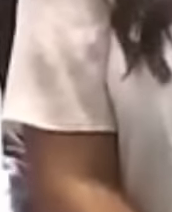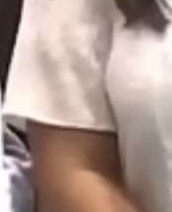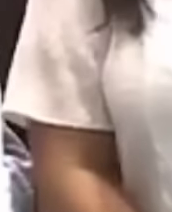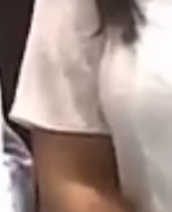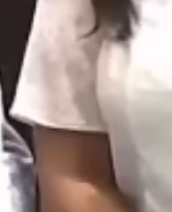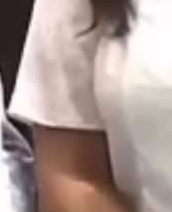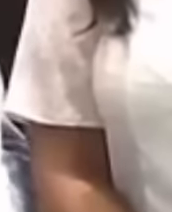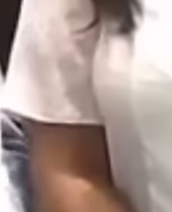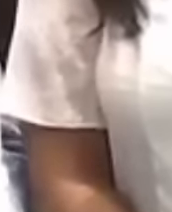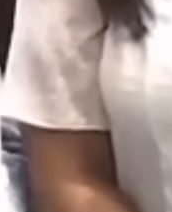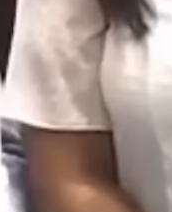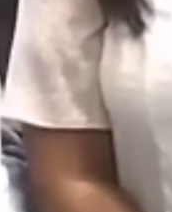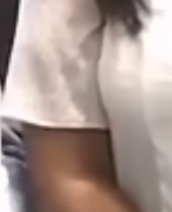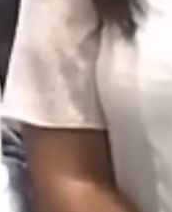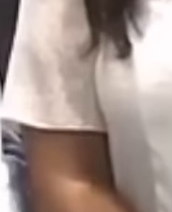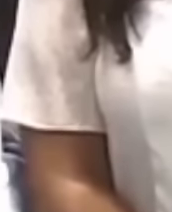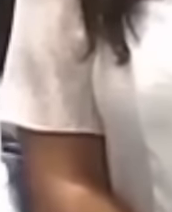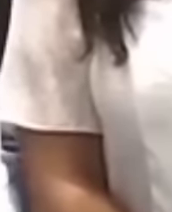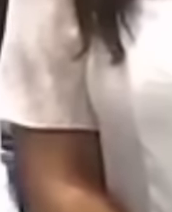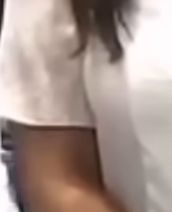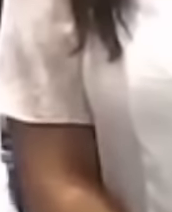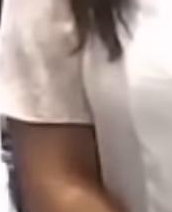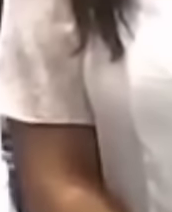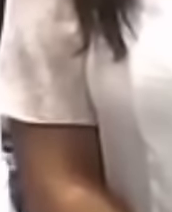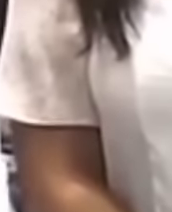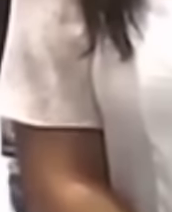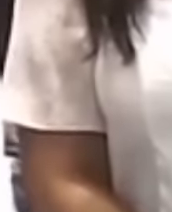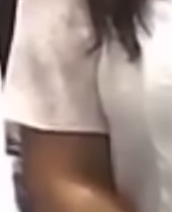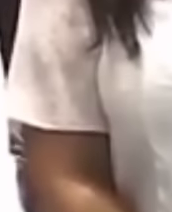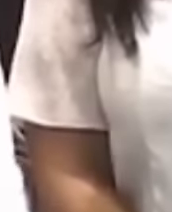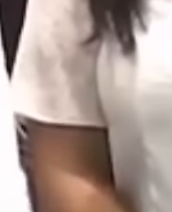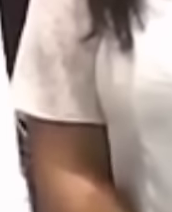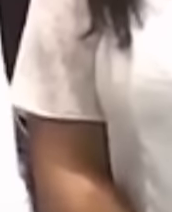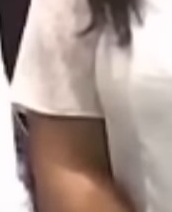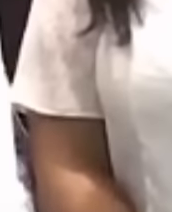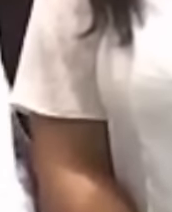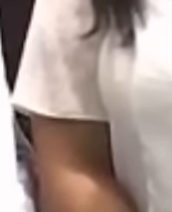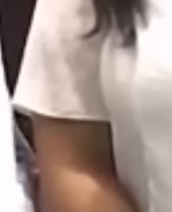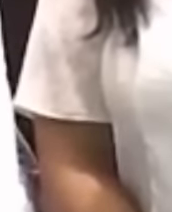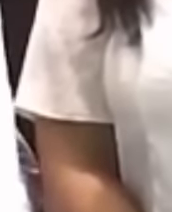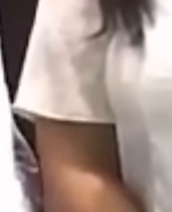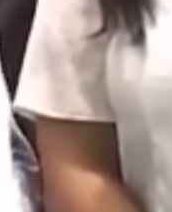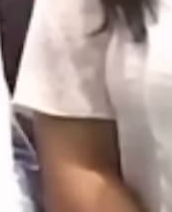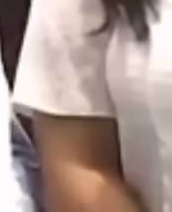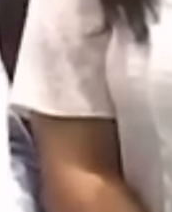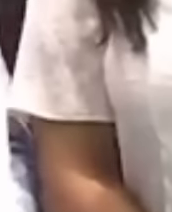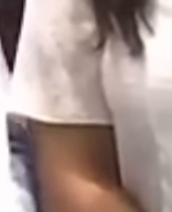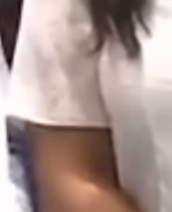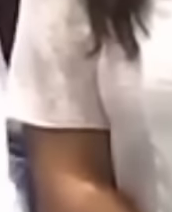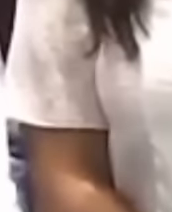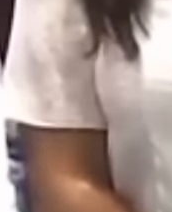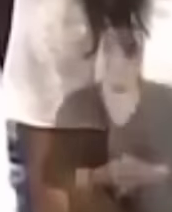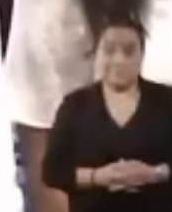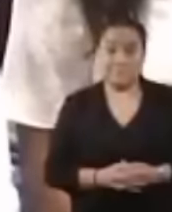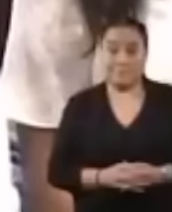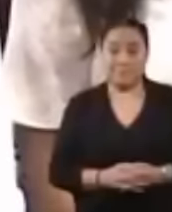Dios ilumine a estos hombres y mujeres para que ya no sean mentirosos,